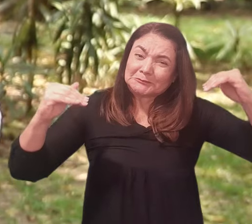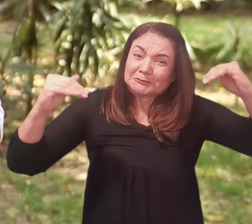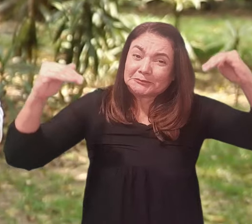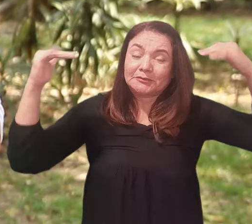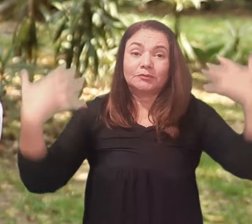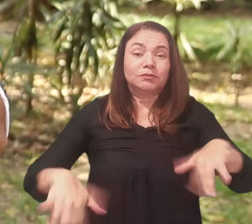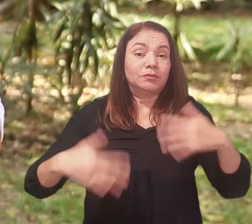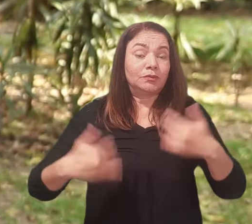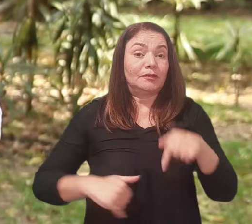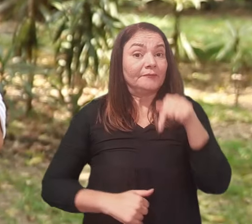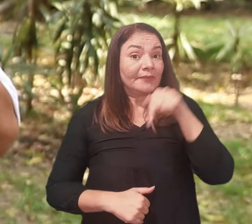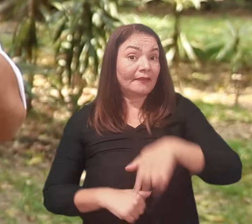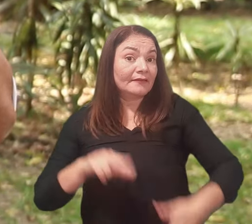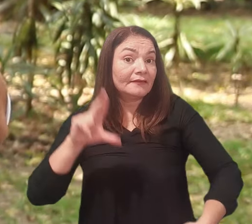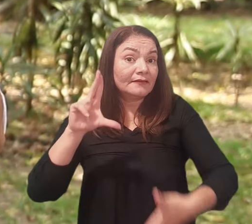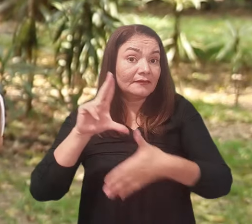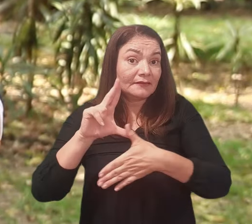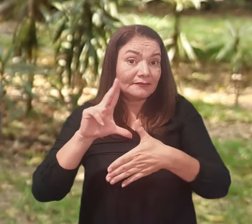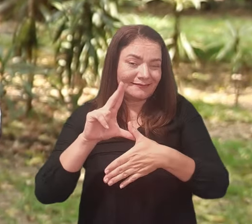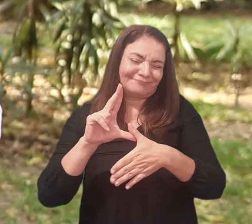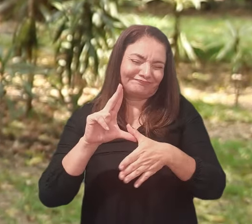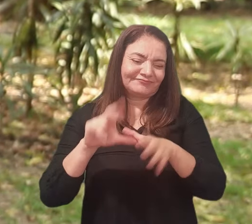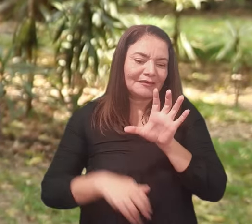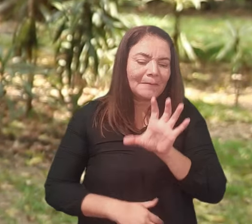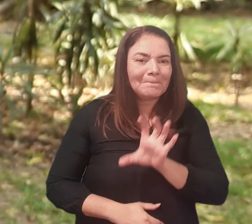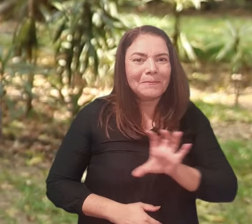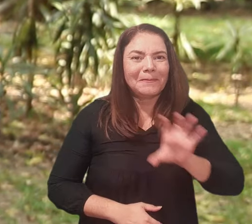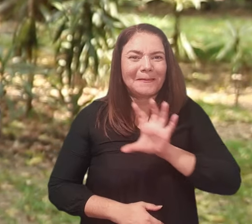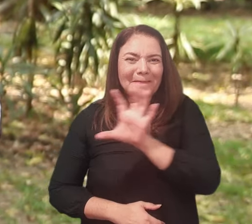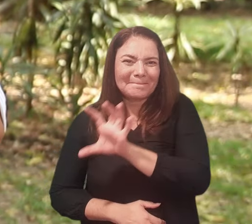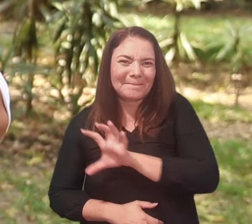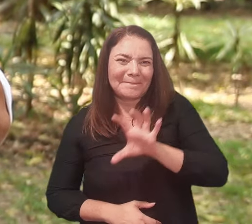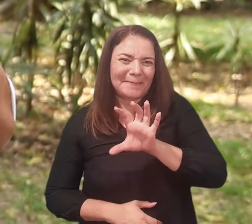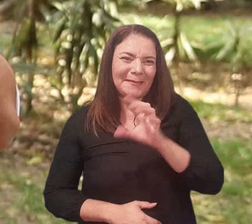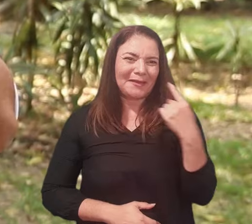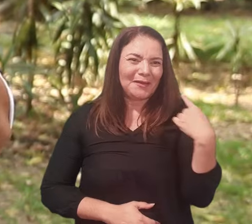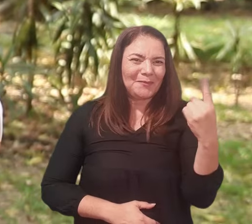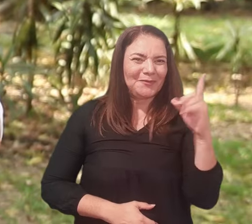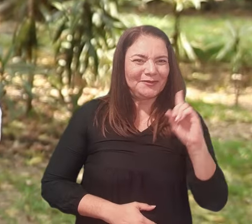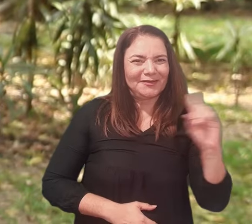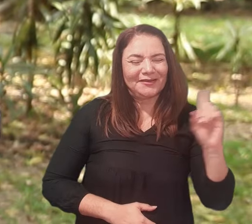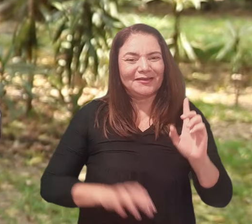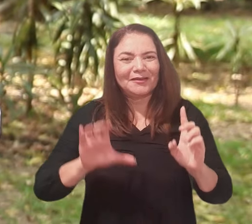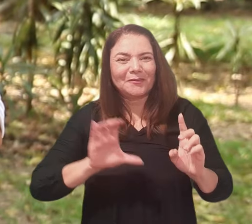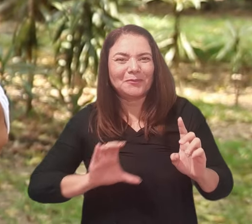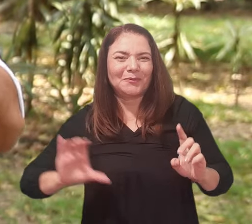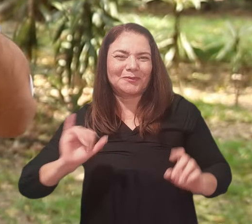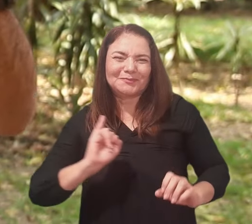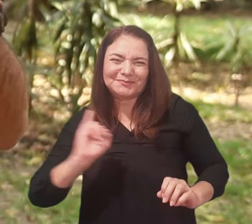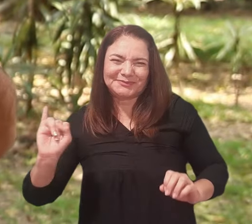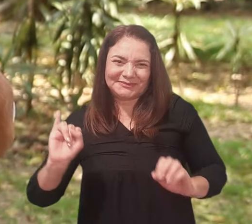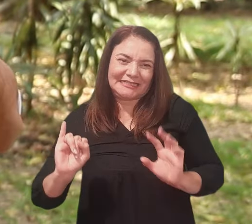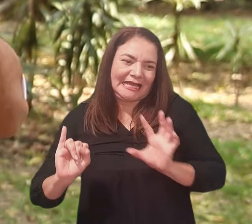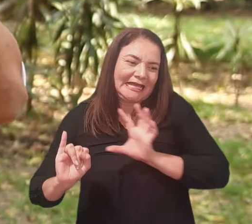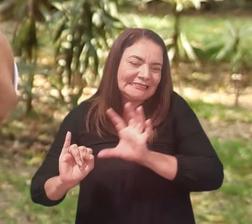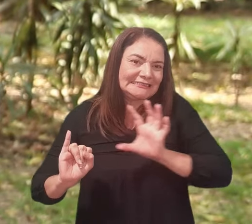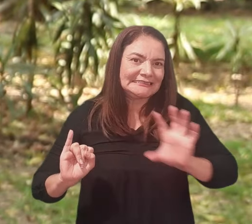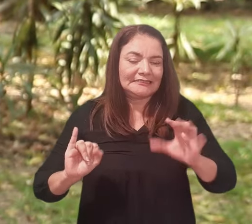va a marcar un punto de inflexión en una región como latinoamérica que está abiertamente polarizada entre Estados